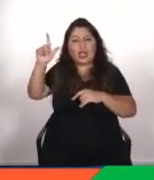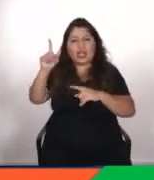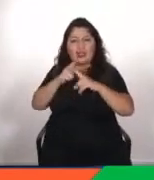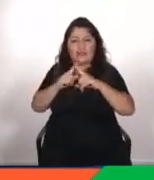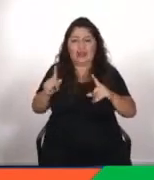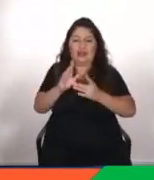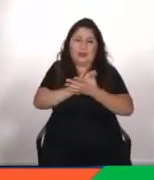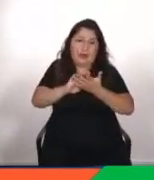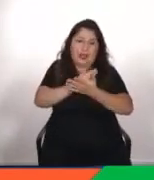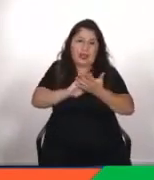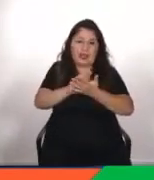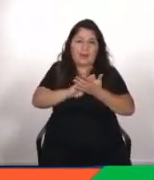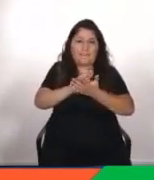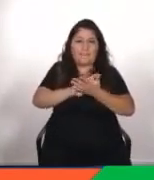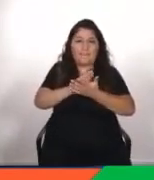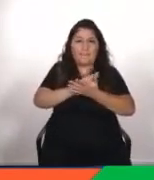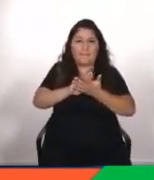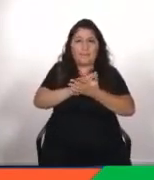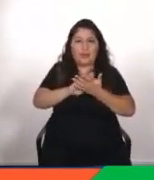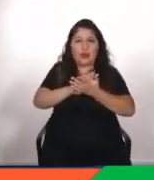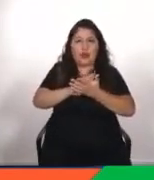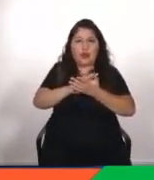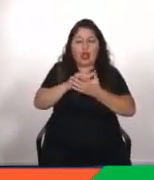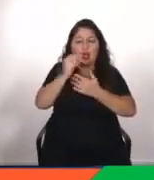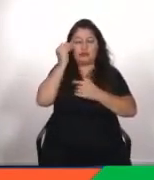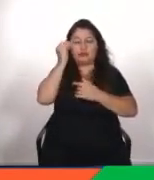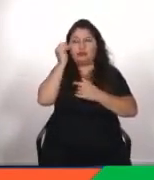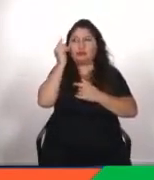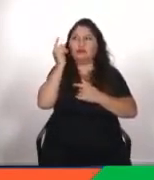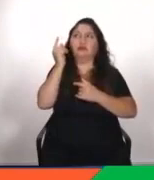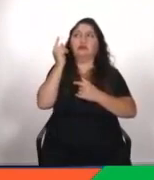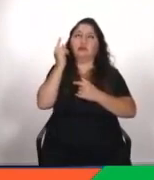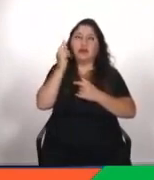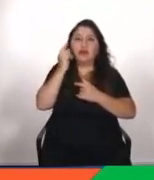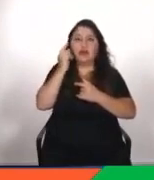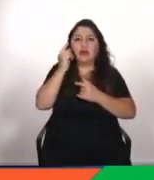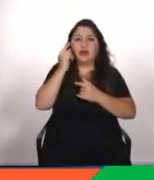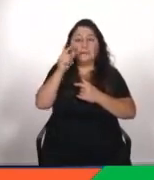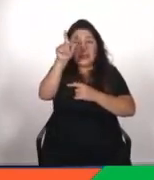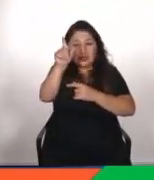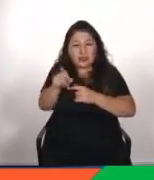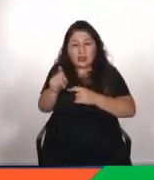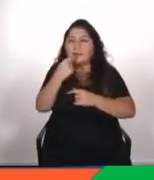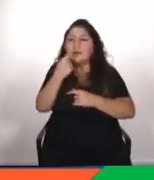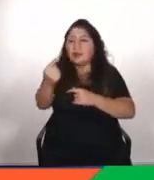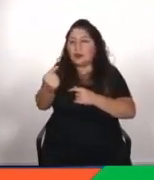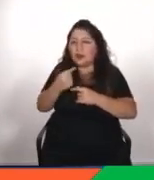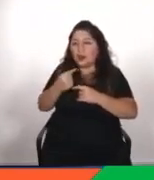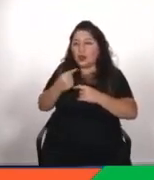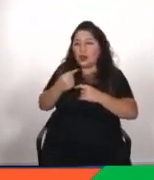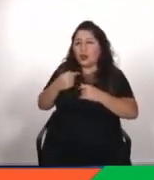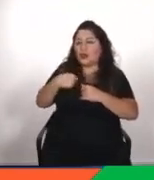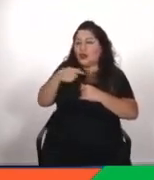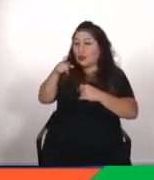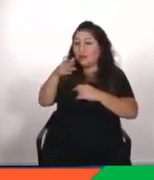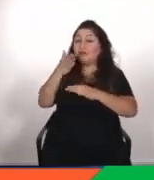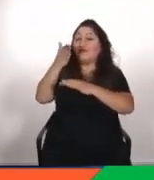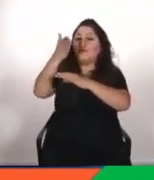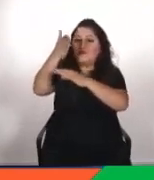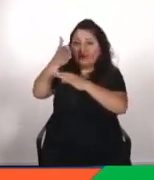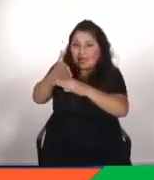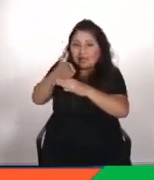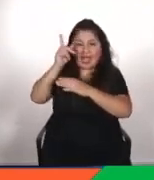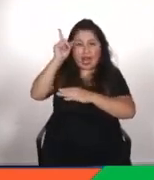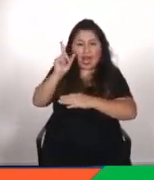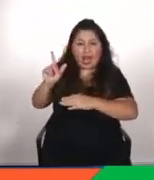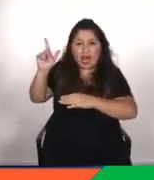ejemplo, las lógicas intuicionistas. Entonces, yo creo que a la persona que ha preguntado esto, le diría, vaya a lógica